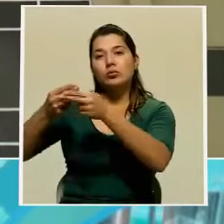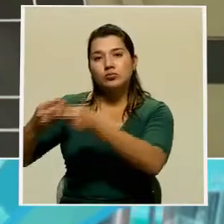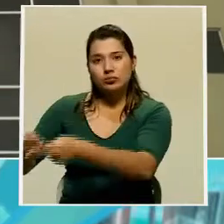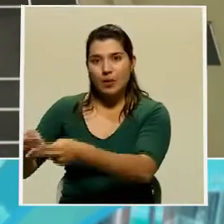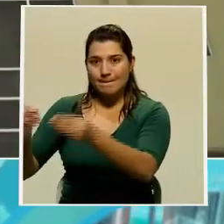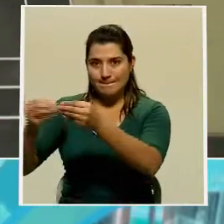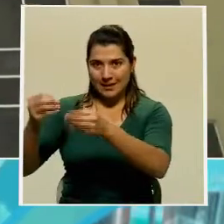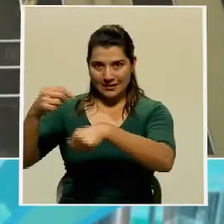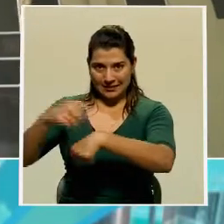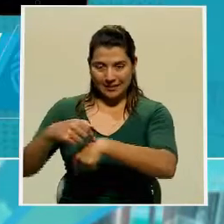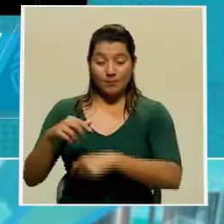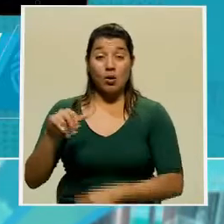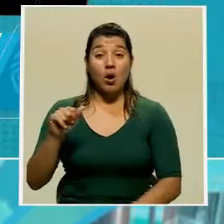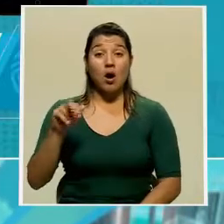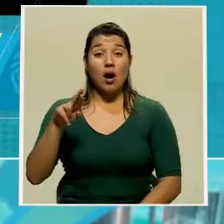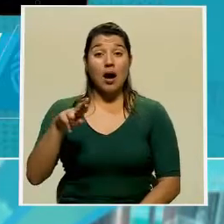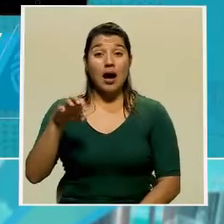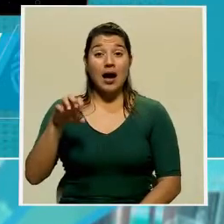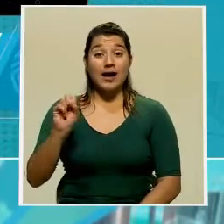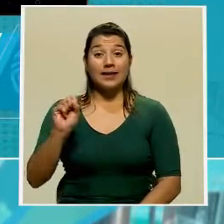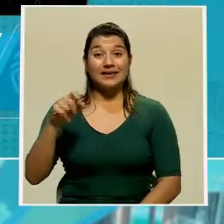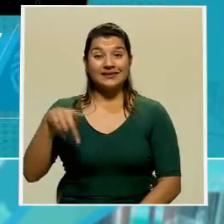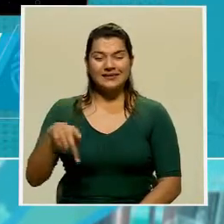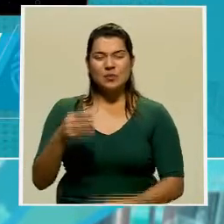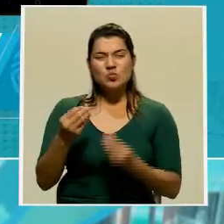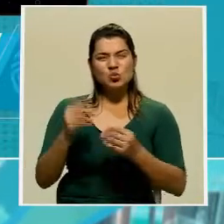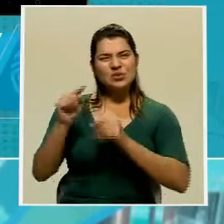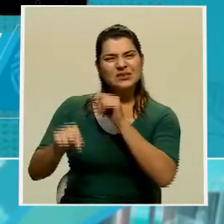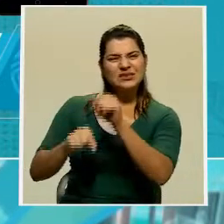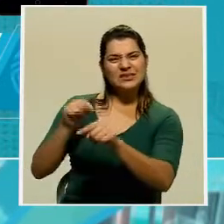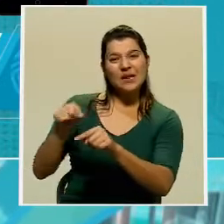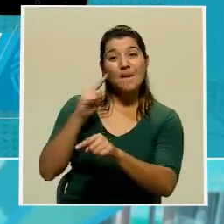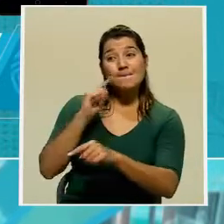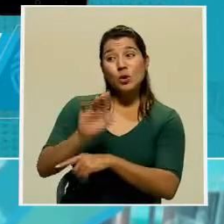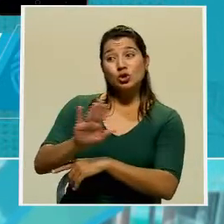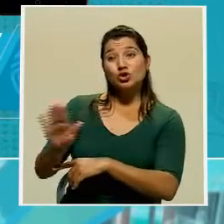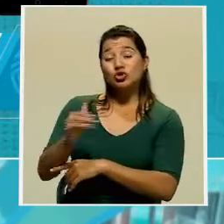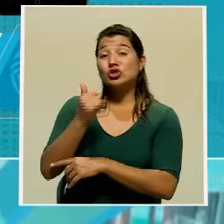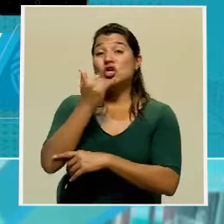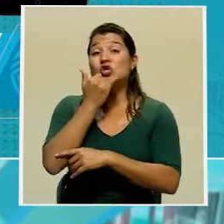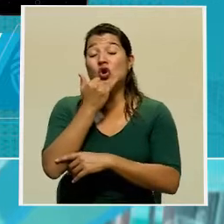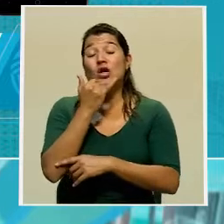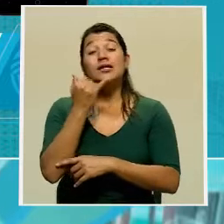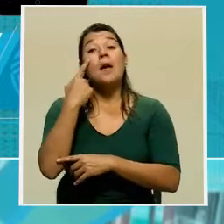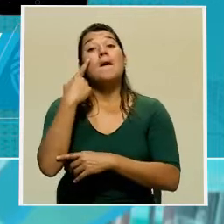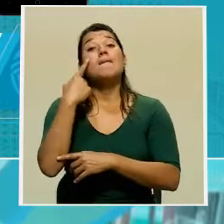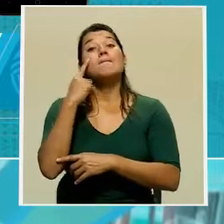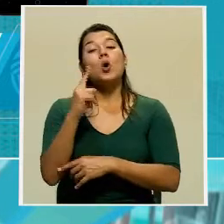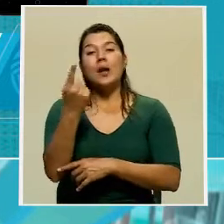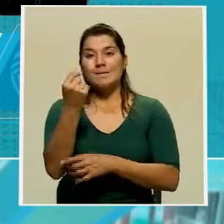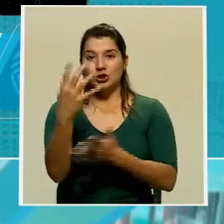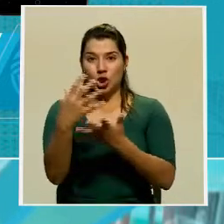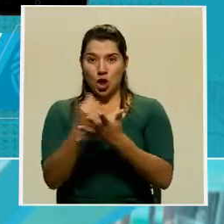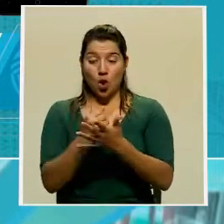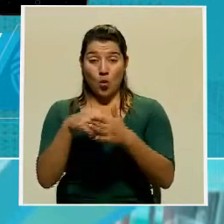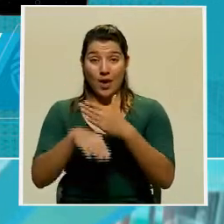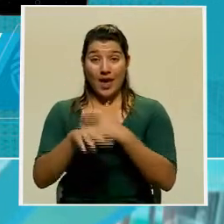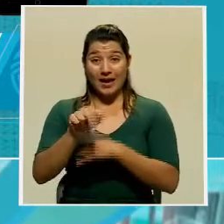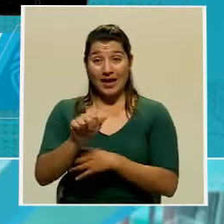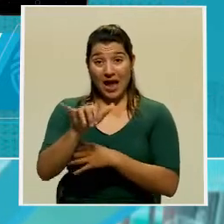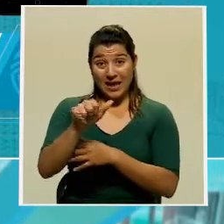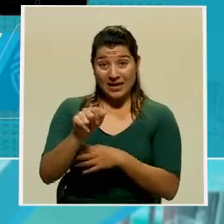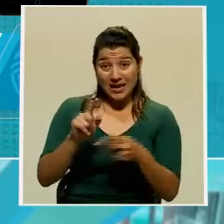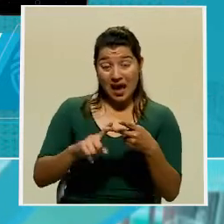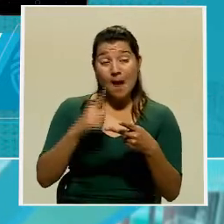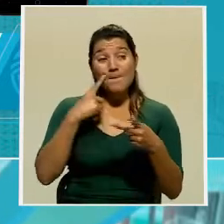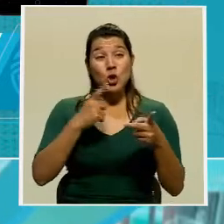ARECEP ha recibido críticas por los errores en facturación de la IA, por la regulación de los